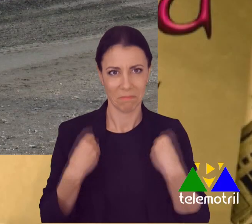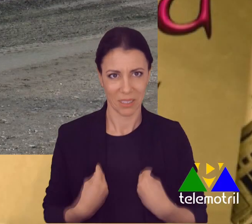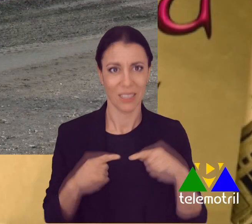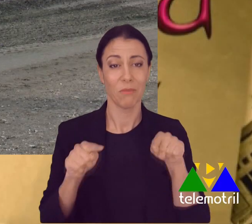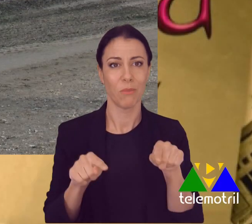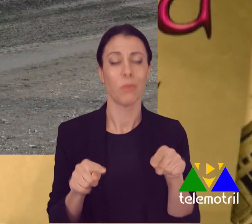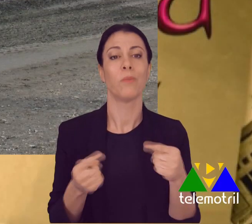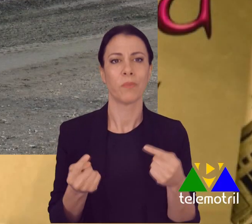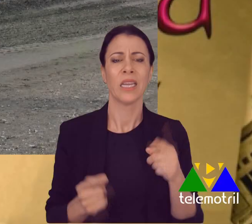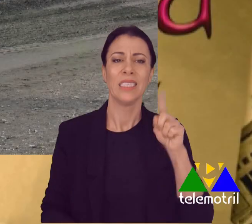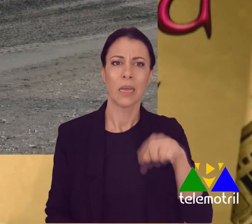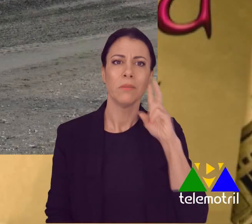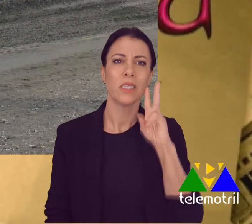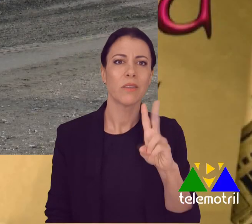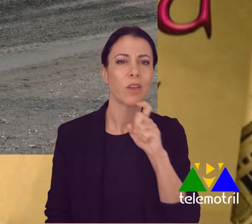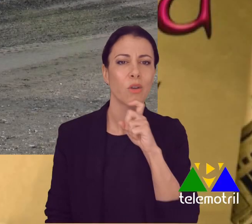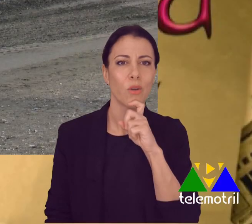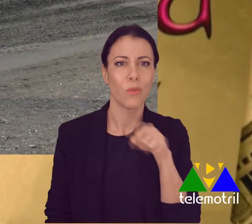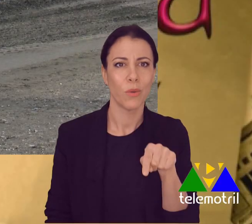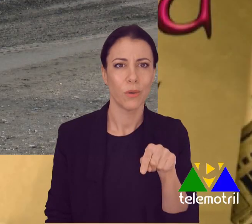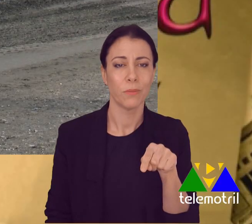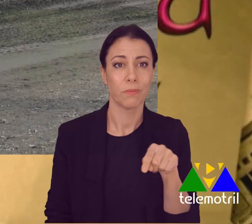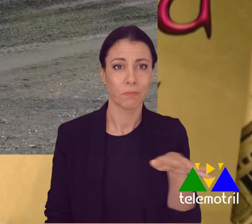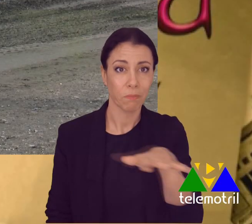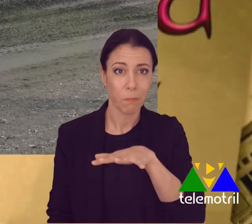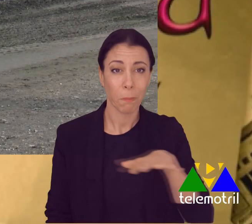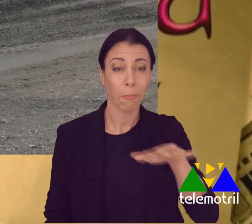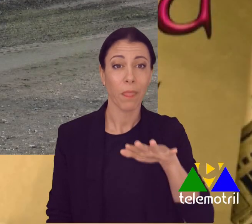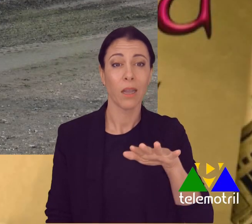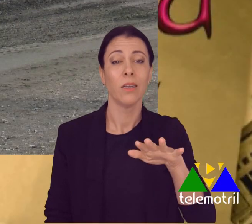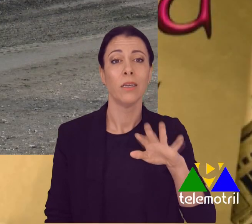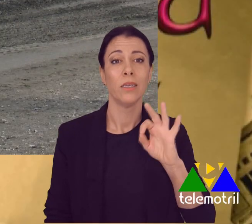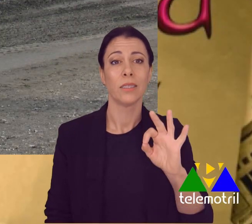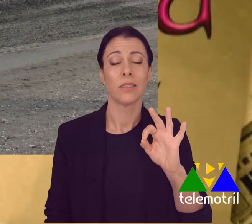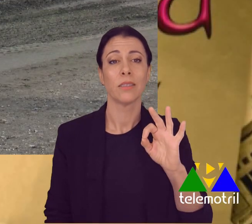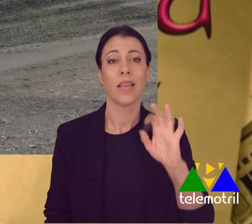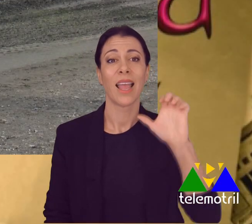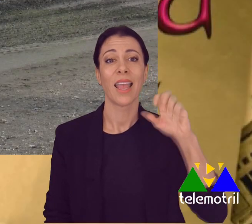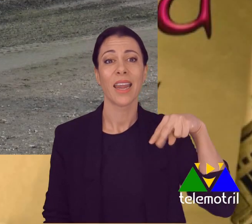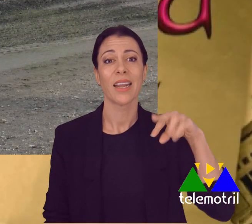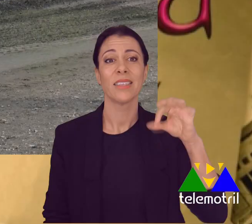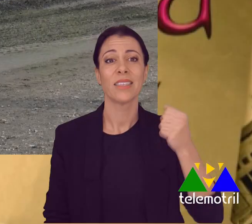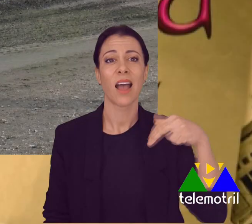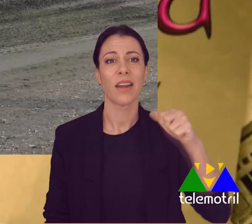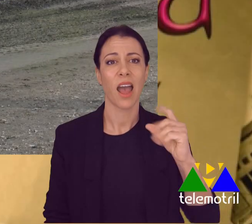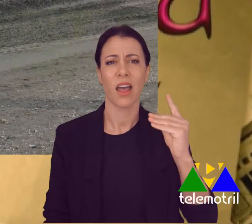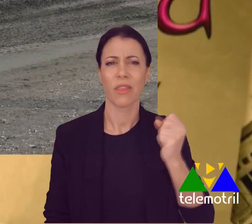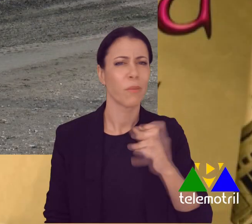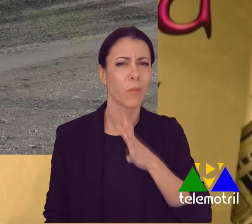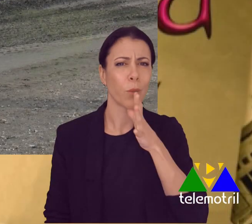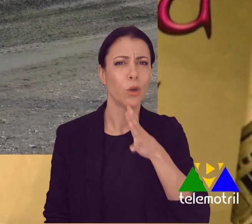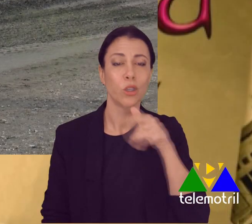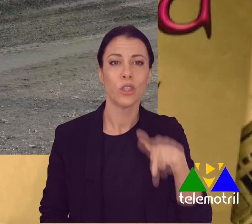la ensenada de Motril, esto es una ensenada, la ensenada de Motril tiene un saliente aquí,